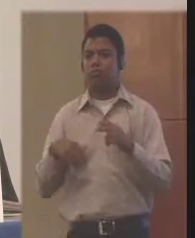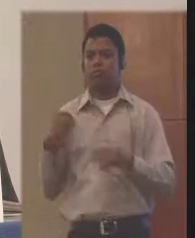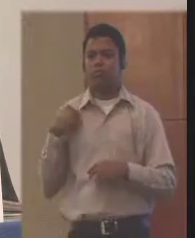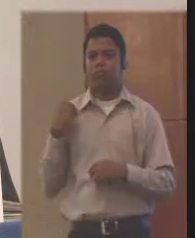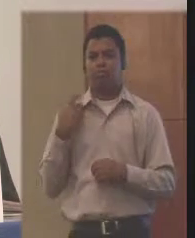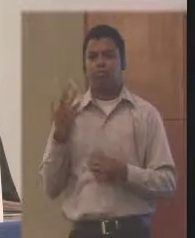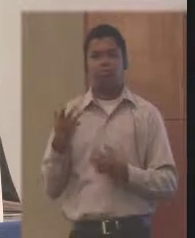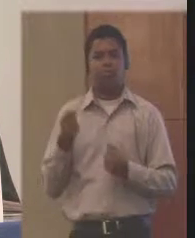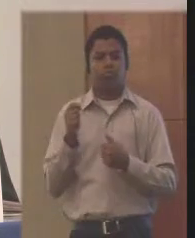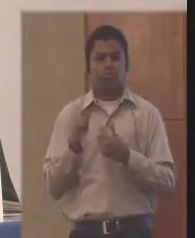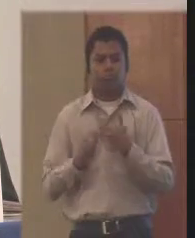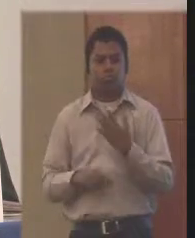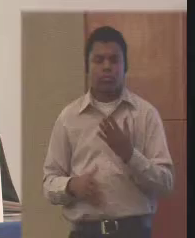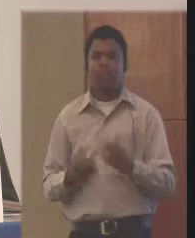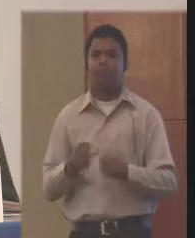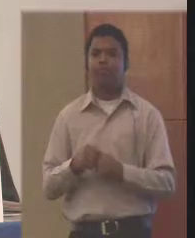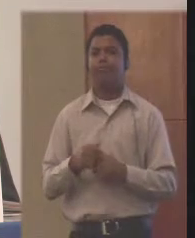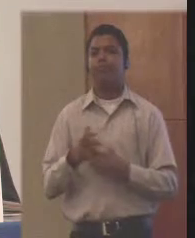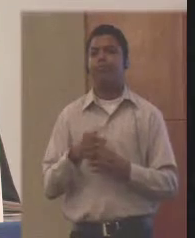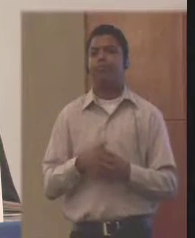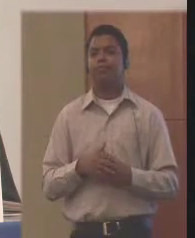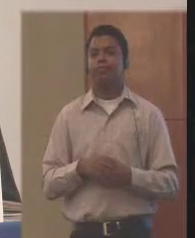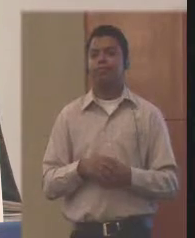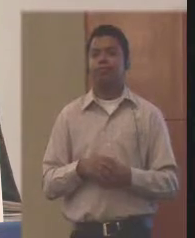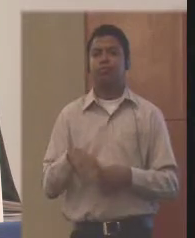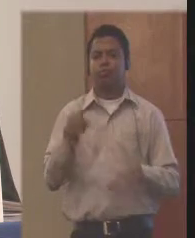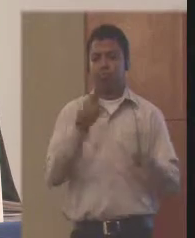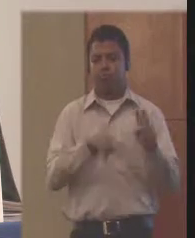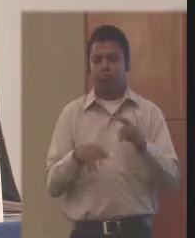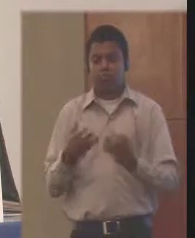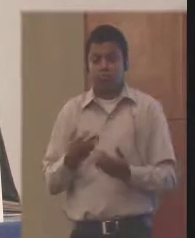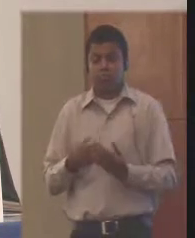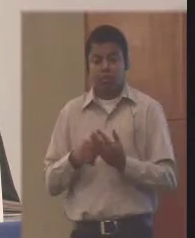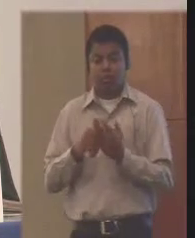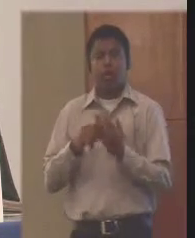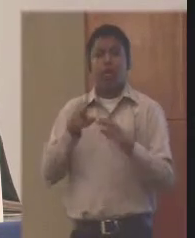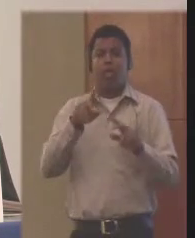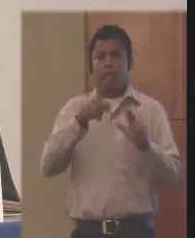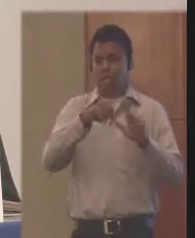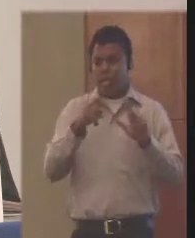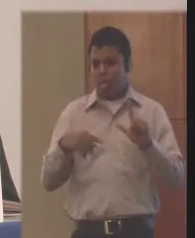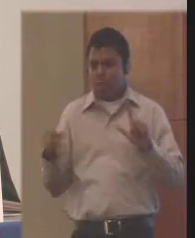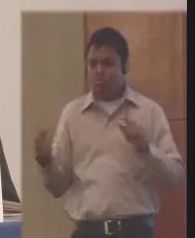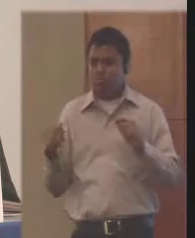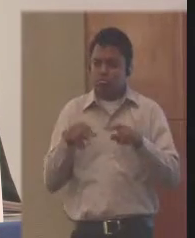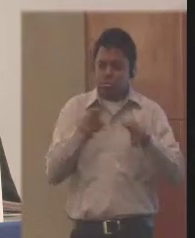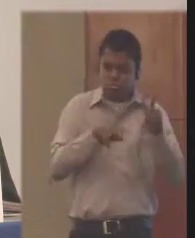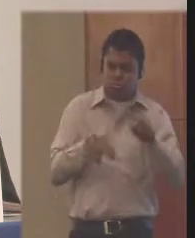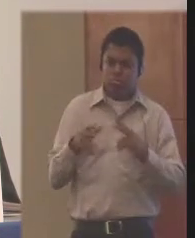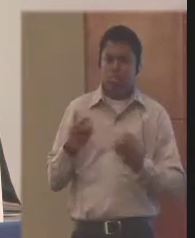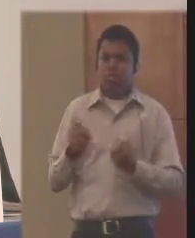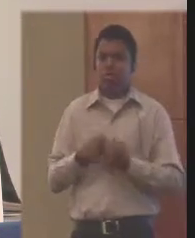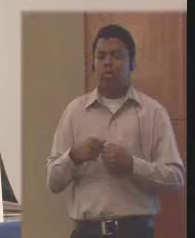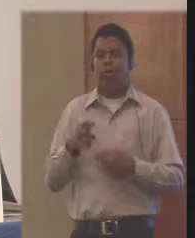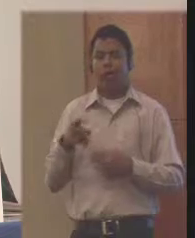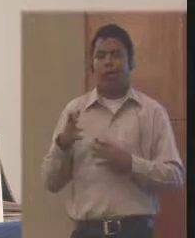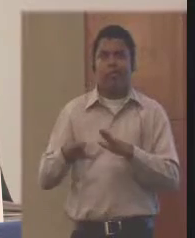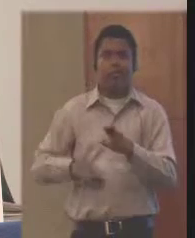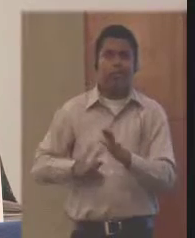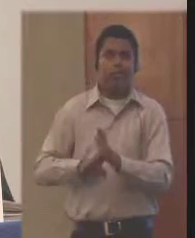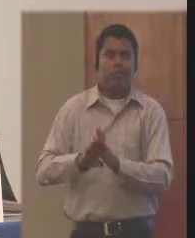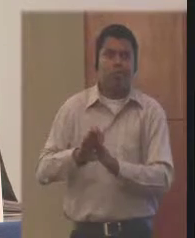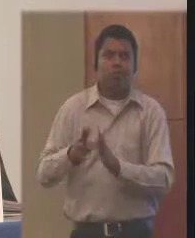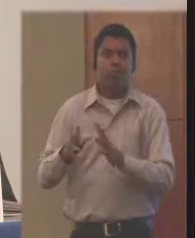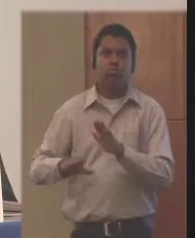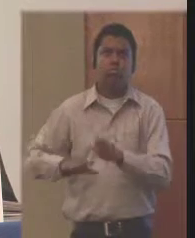unos benchmarks a los cuales nos podemos mover. También se va a trabajar en el tema de